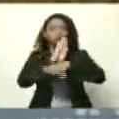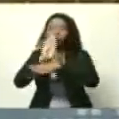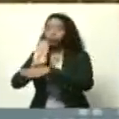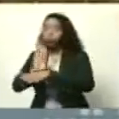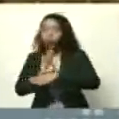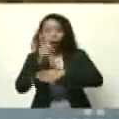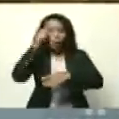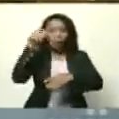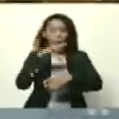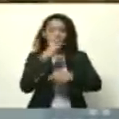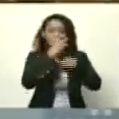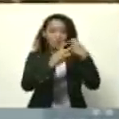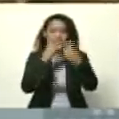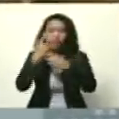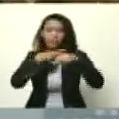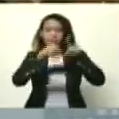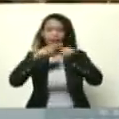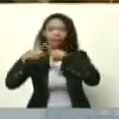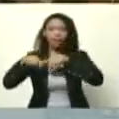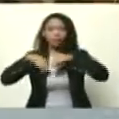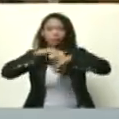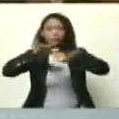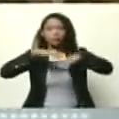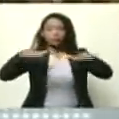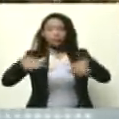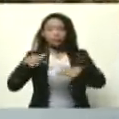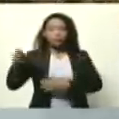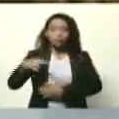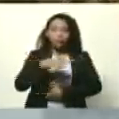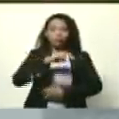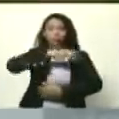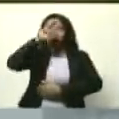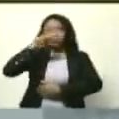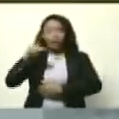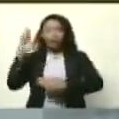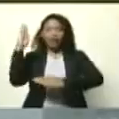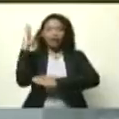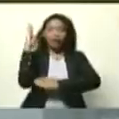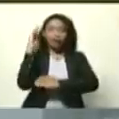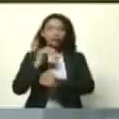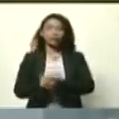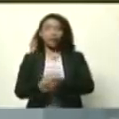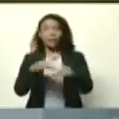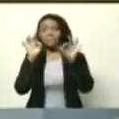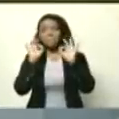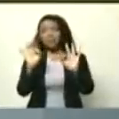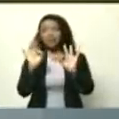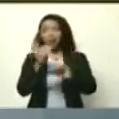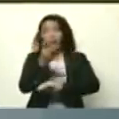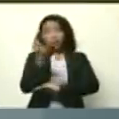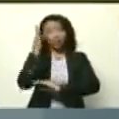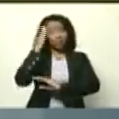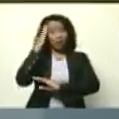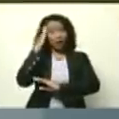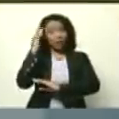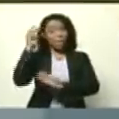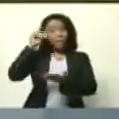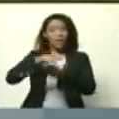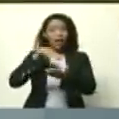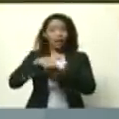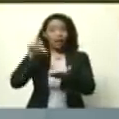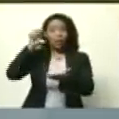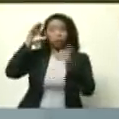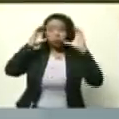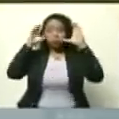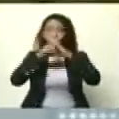nuestro pueblo que visitaron, bueno, las distintas playas, ríos, montañas, templos. Y especialmente, bueno, como usted sabe, Miranda es sede de 4